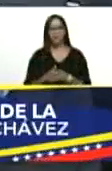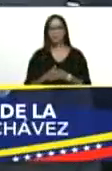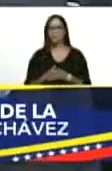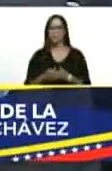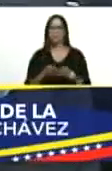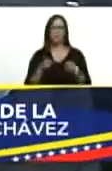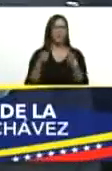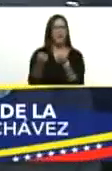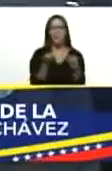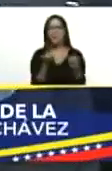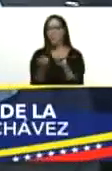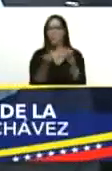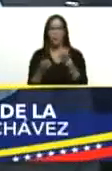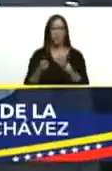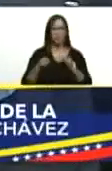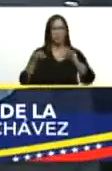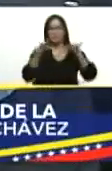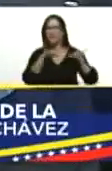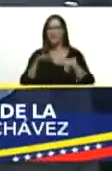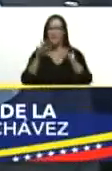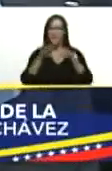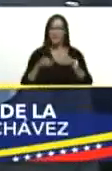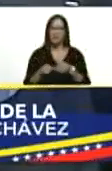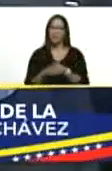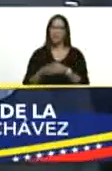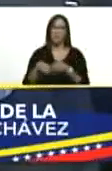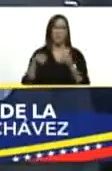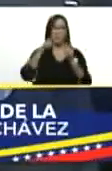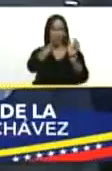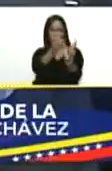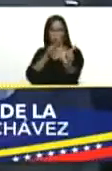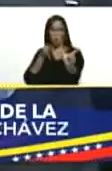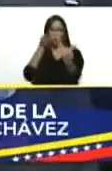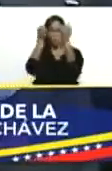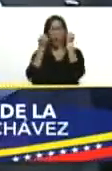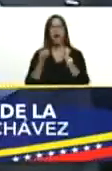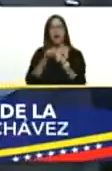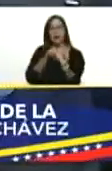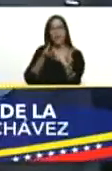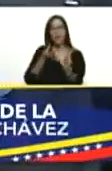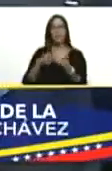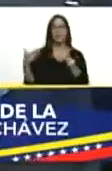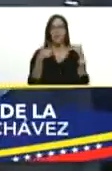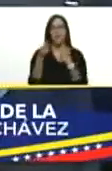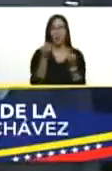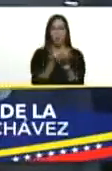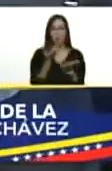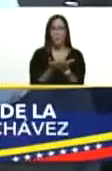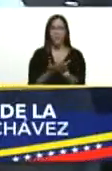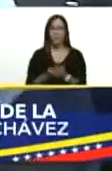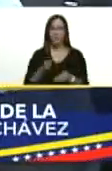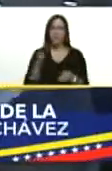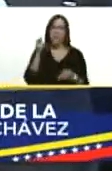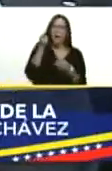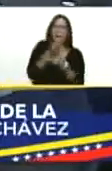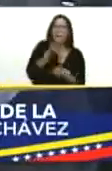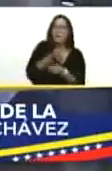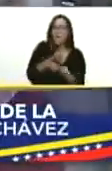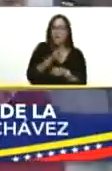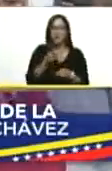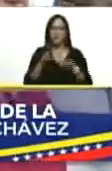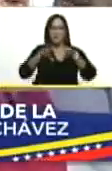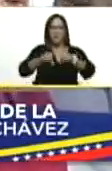conspiraciones, complot, guarimba, guerra económica, amenazas de invasión, intentos